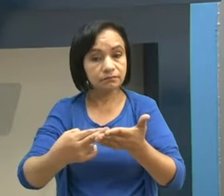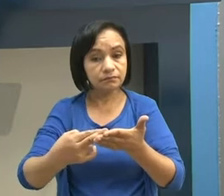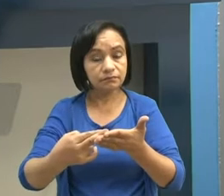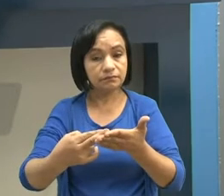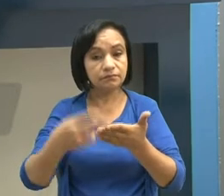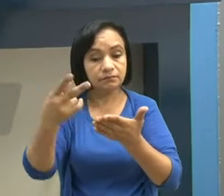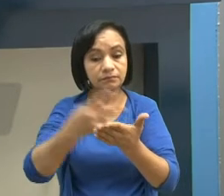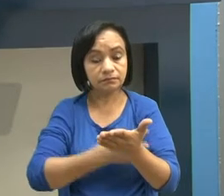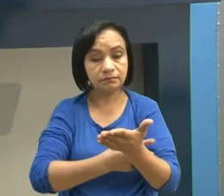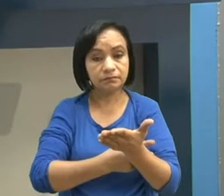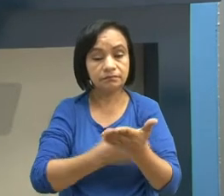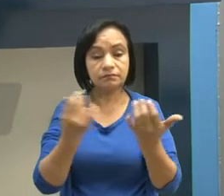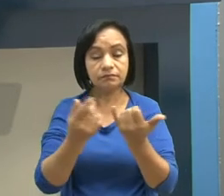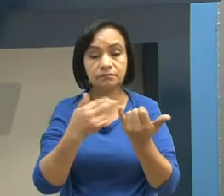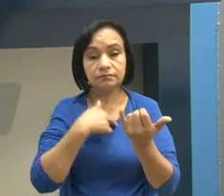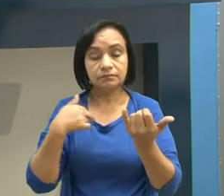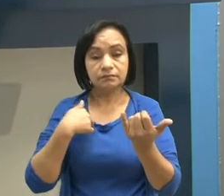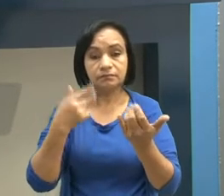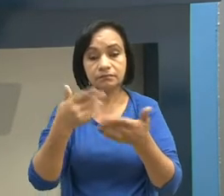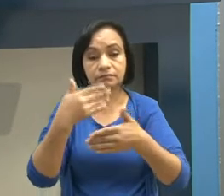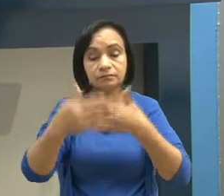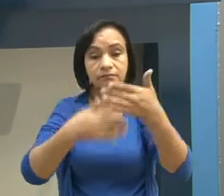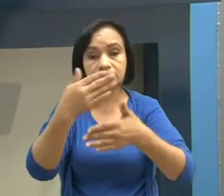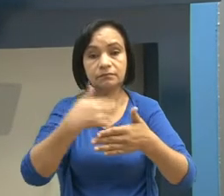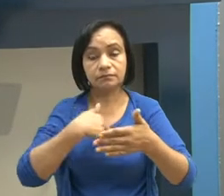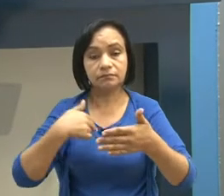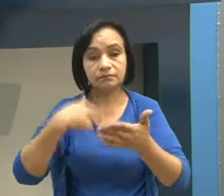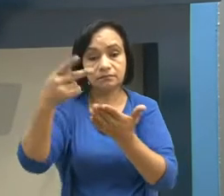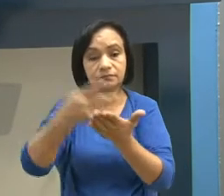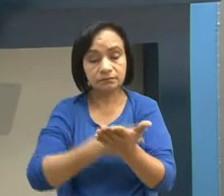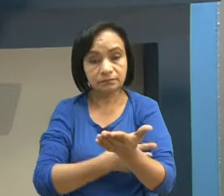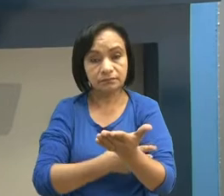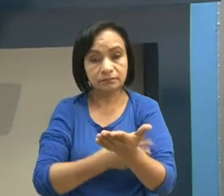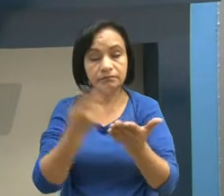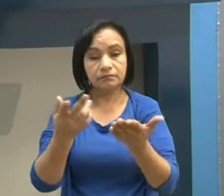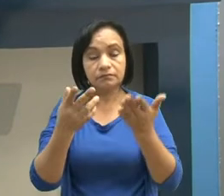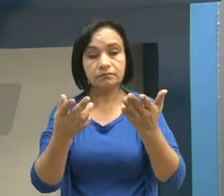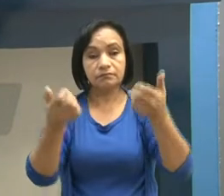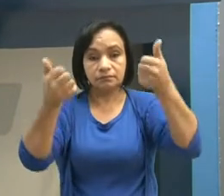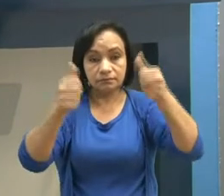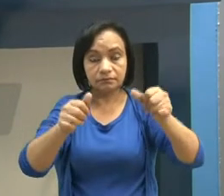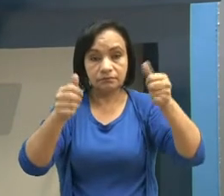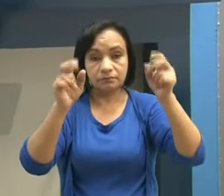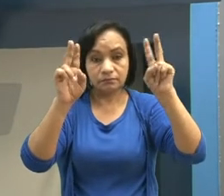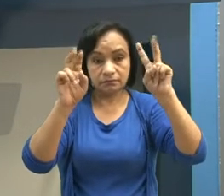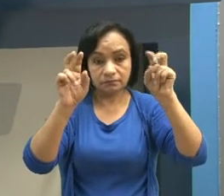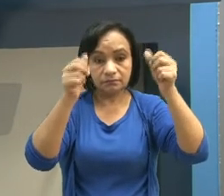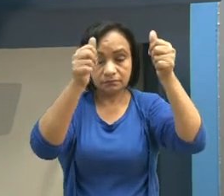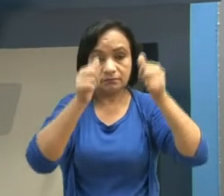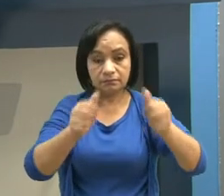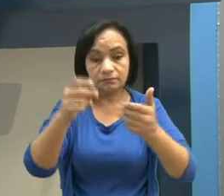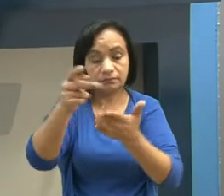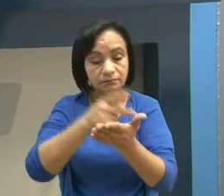caso de los proyectos del alcantarillado sanitario queda un proceso pendiente, que es el proceso de conectividad. Hemos dicho, ¿no?, que el